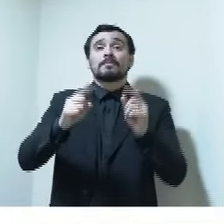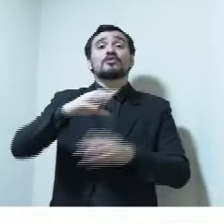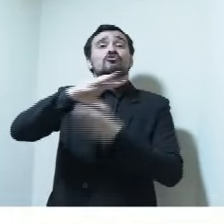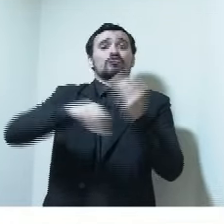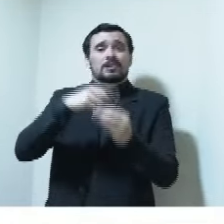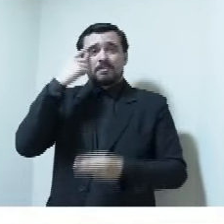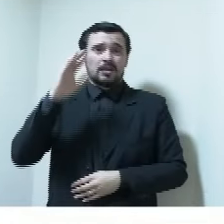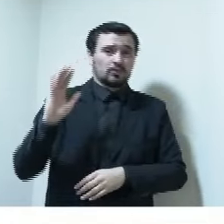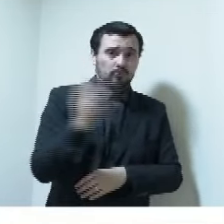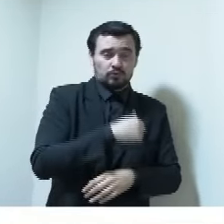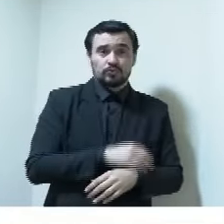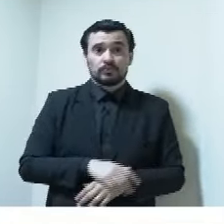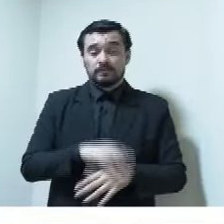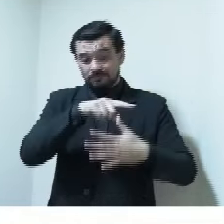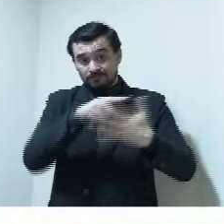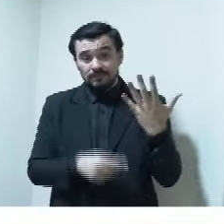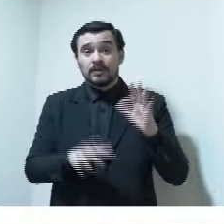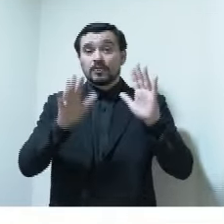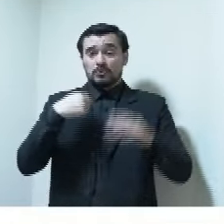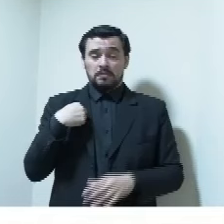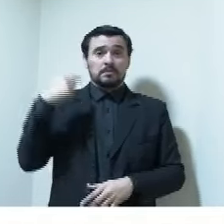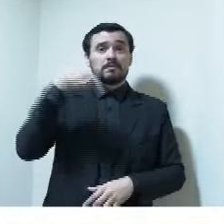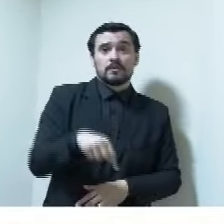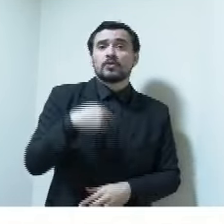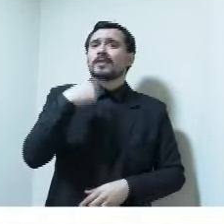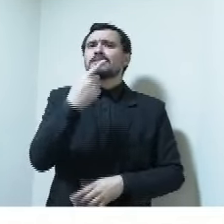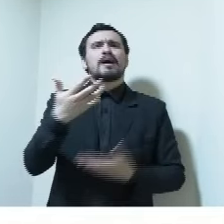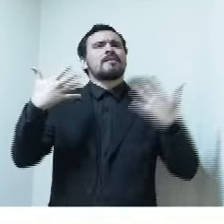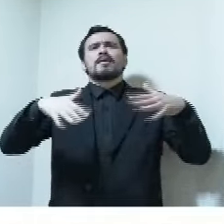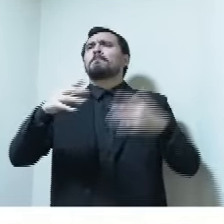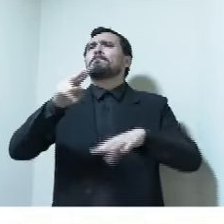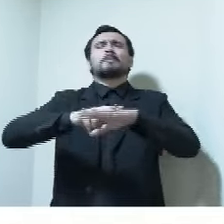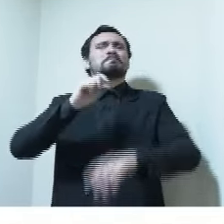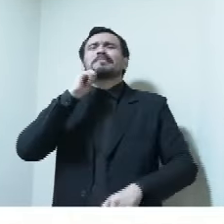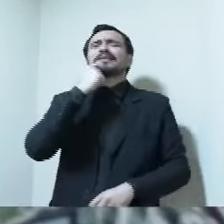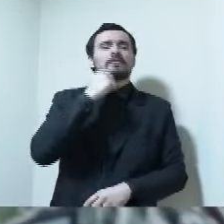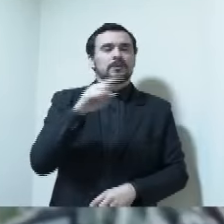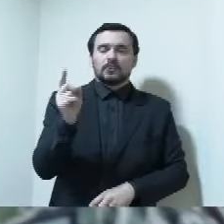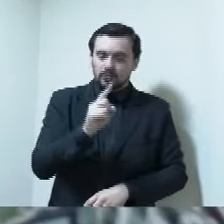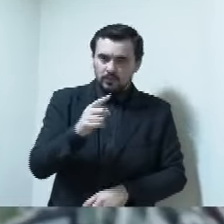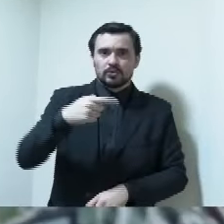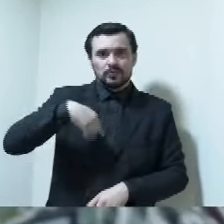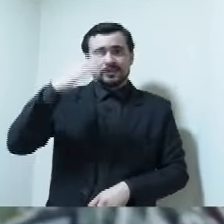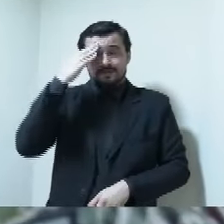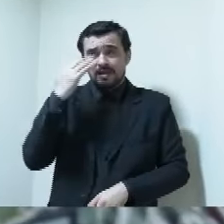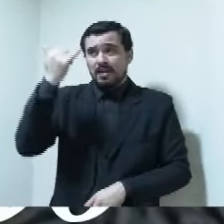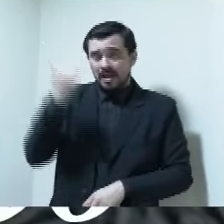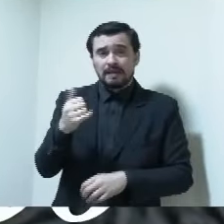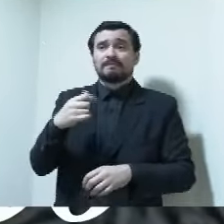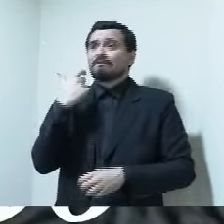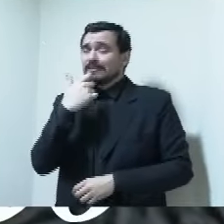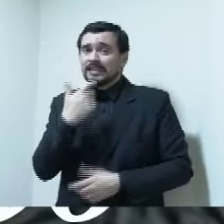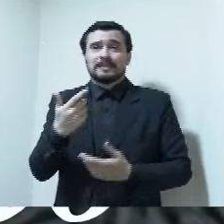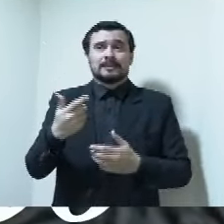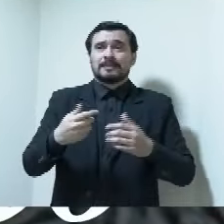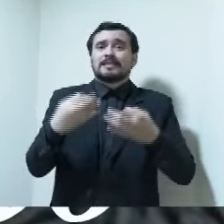paraguayos. No vengo a pintar aquí un país de maravilla. La inseguridad ciudadana es la más sentida, la